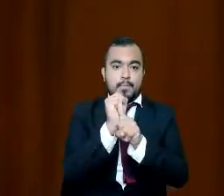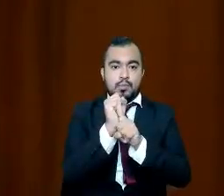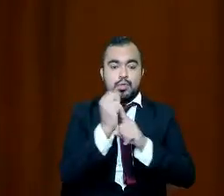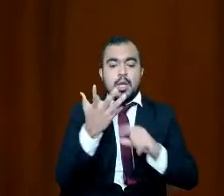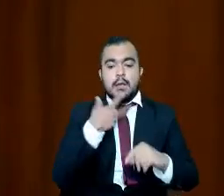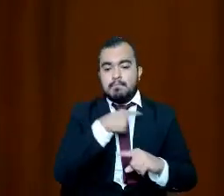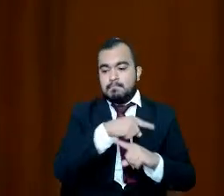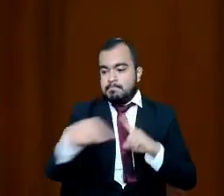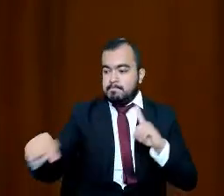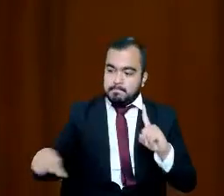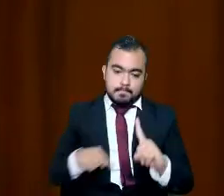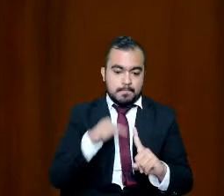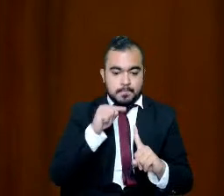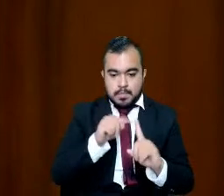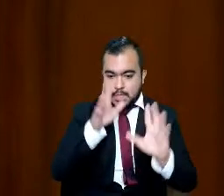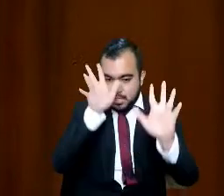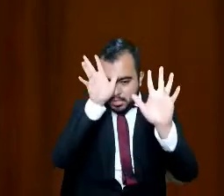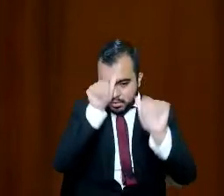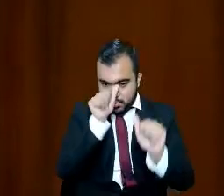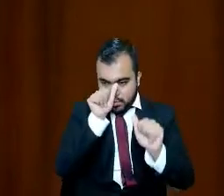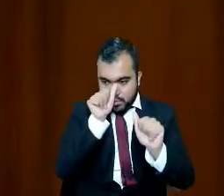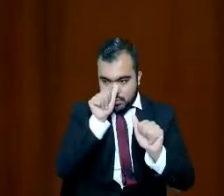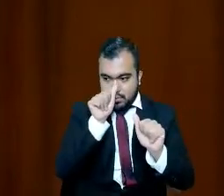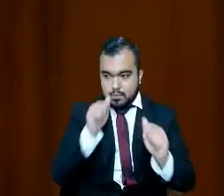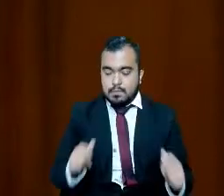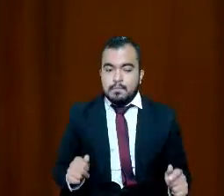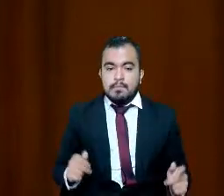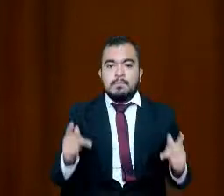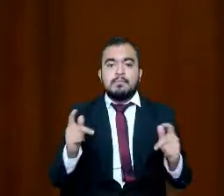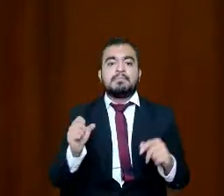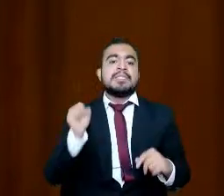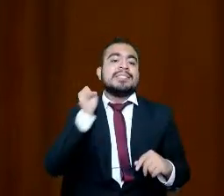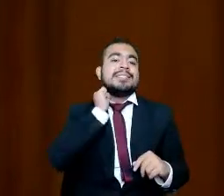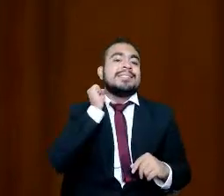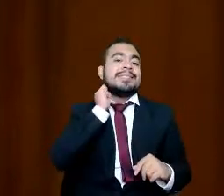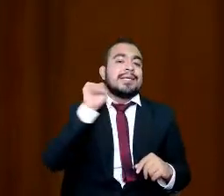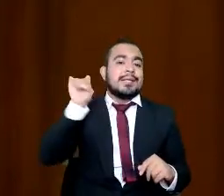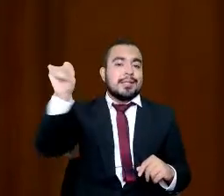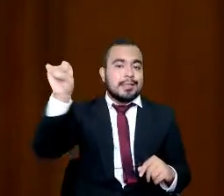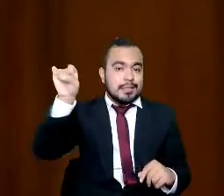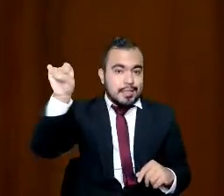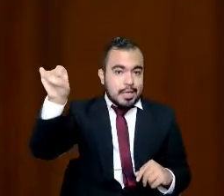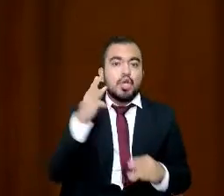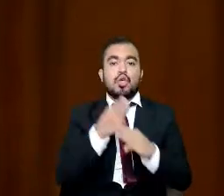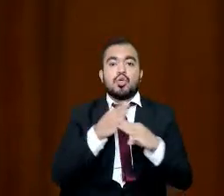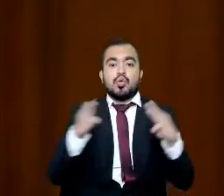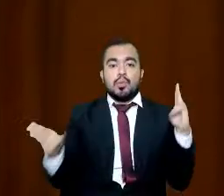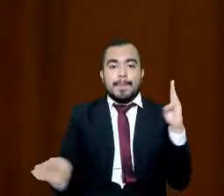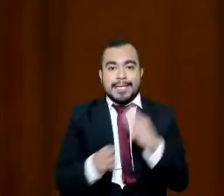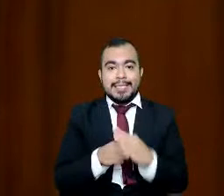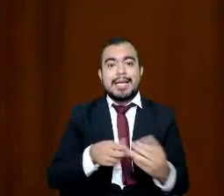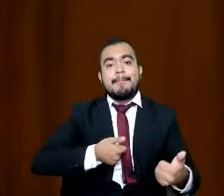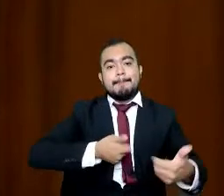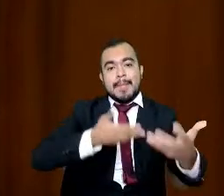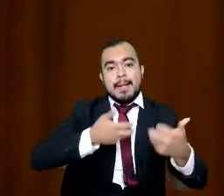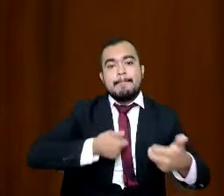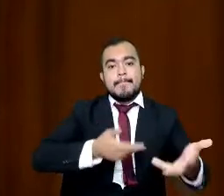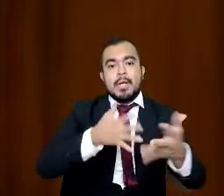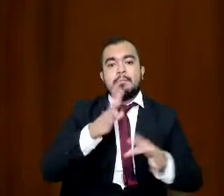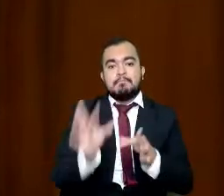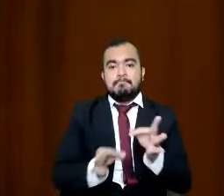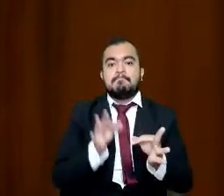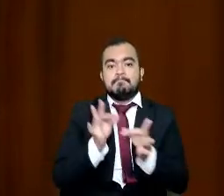ponernos de acuerdo con los agentes, los sindicatos que trabajan ahí, los proveedores de material. Es